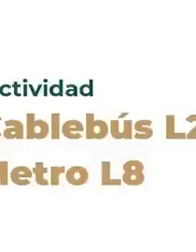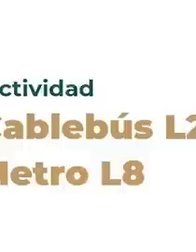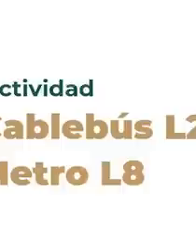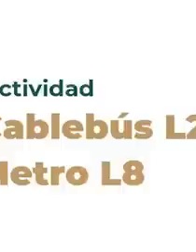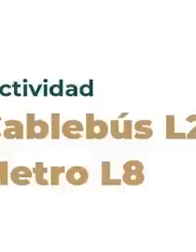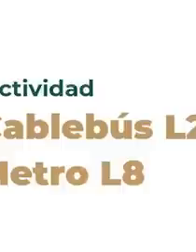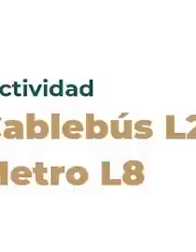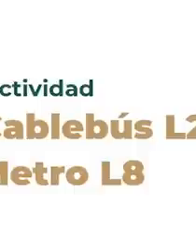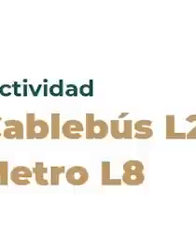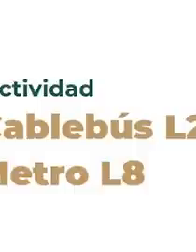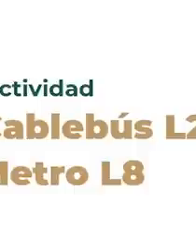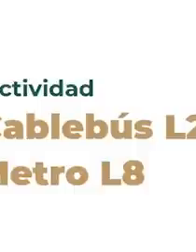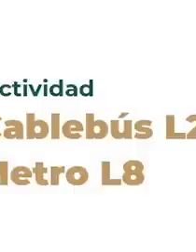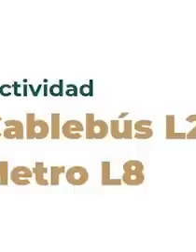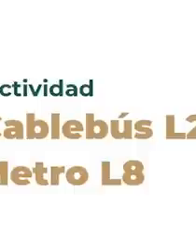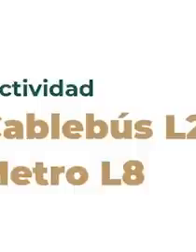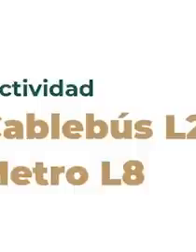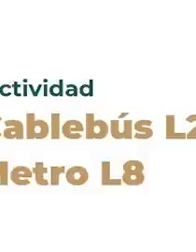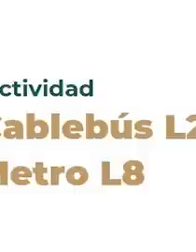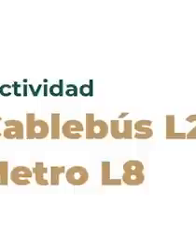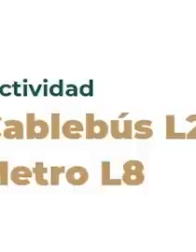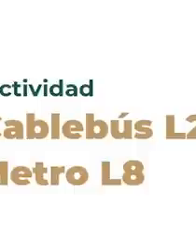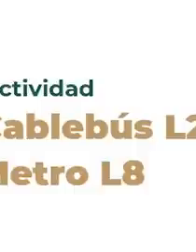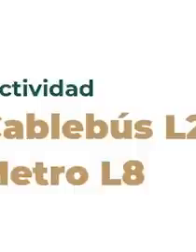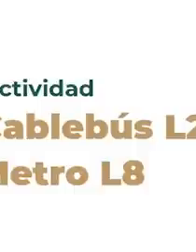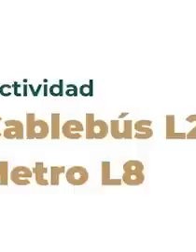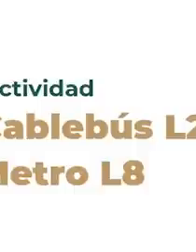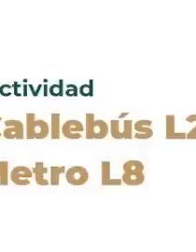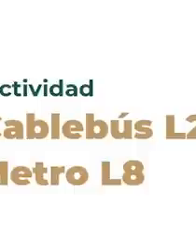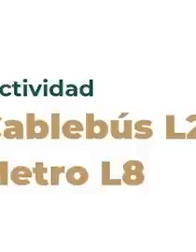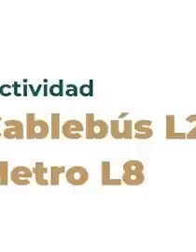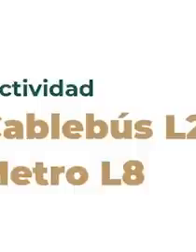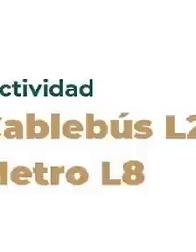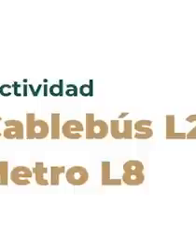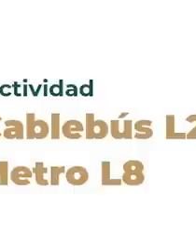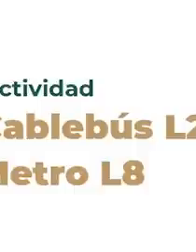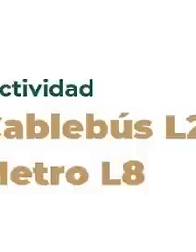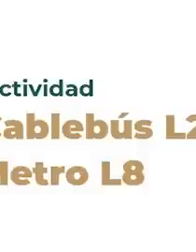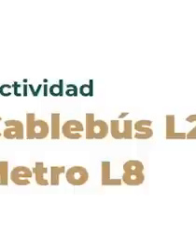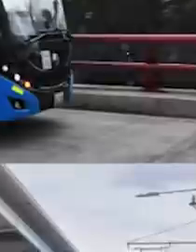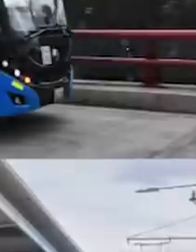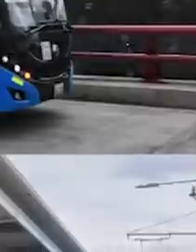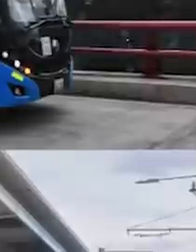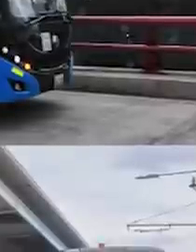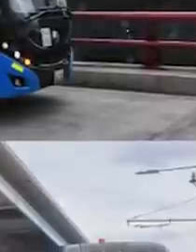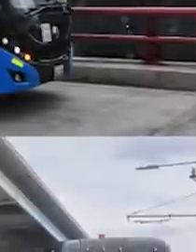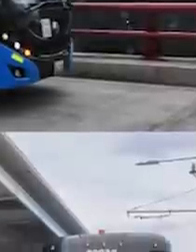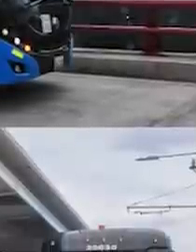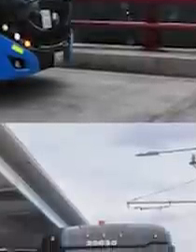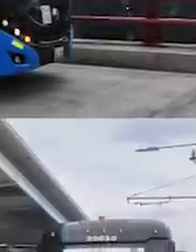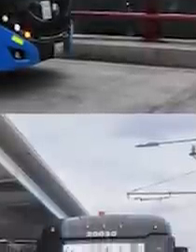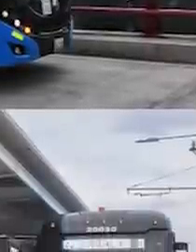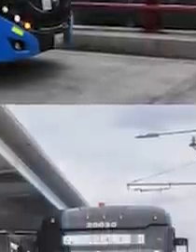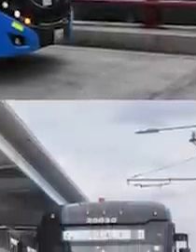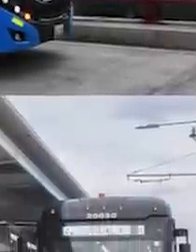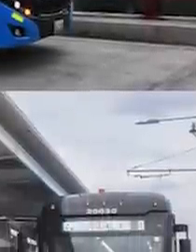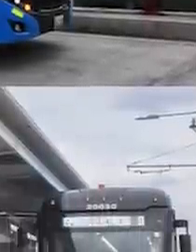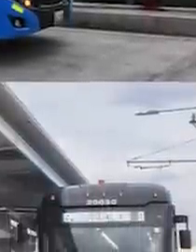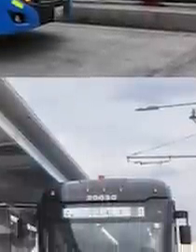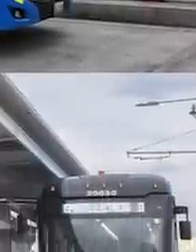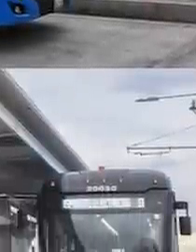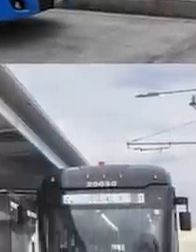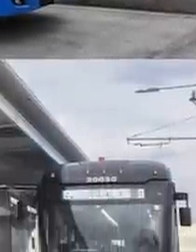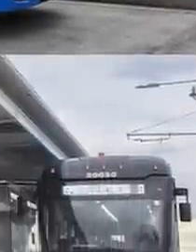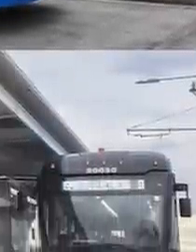y Acahualtepec en la Universidad Autónoma de la Ciudad de México, Casa Libertad. La obra tuvo una inversión de